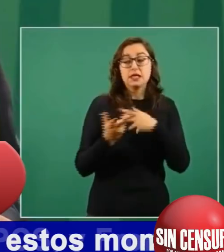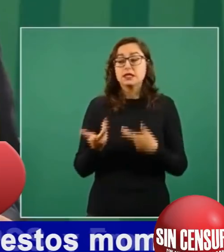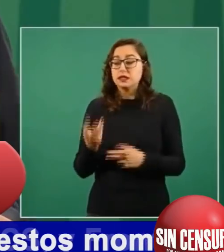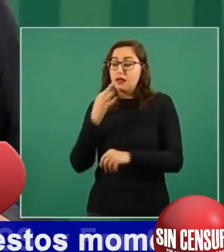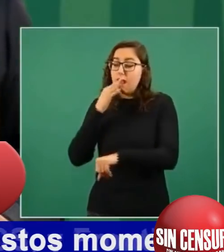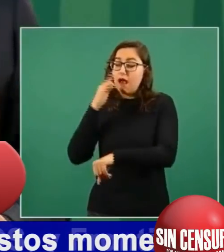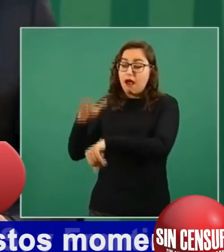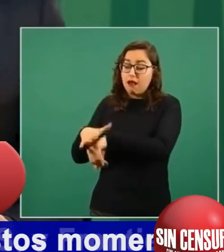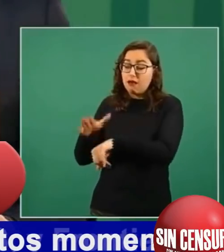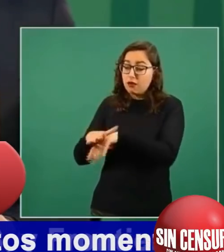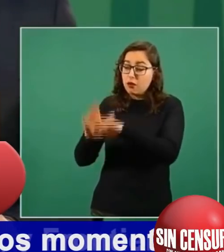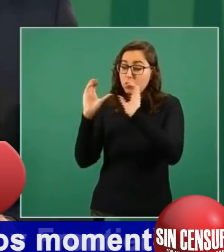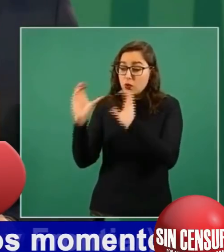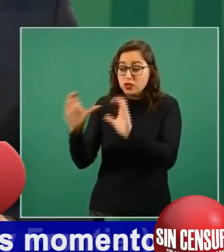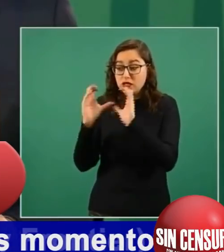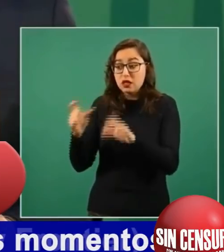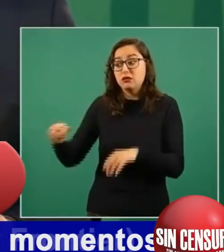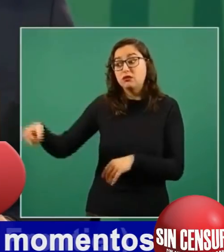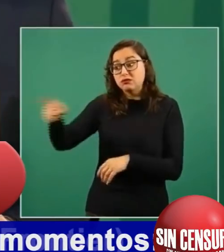engañar,